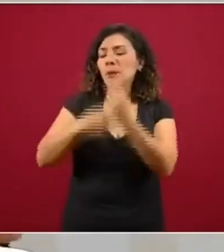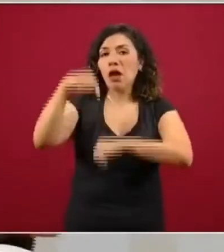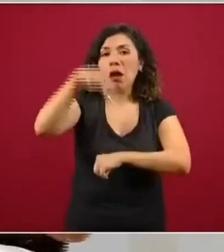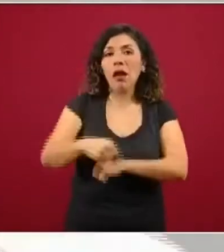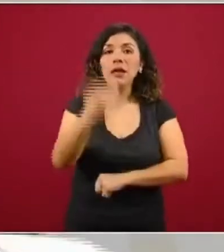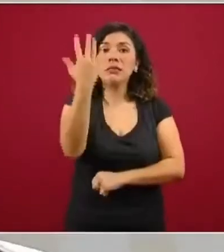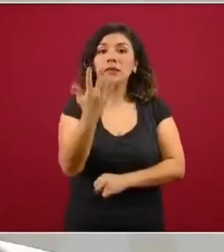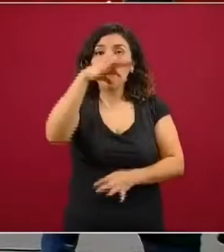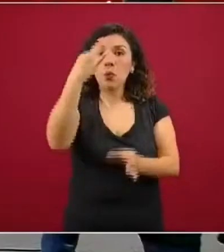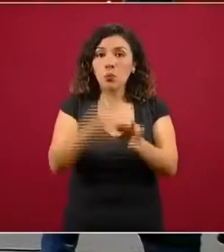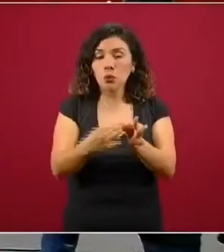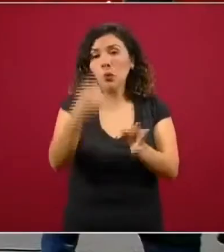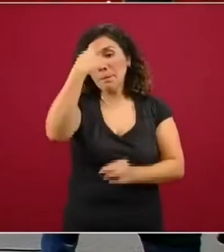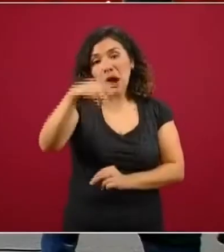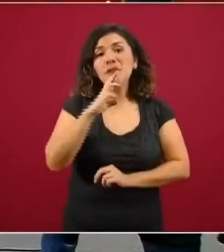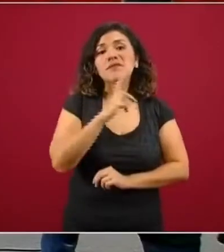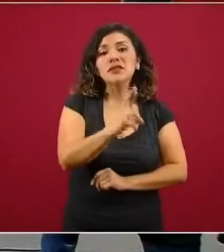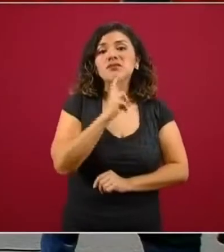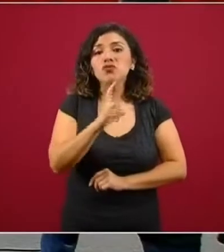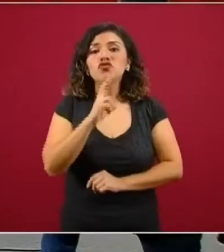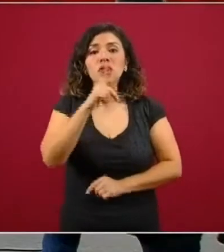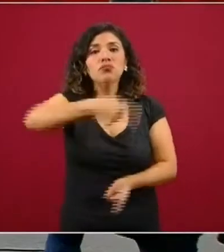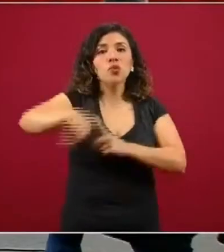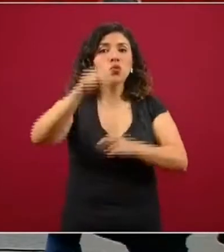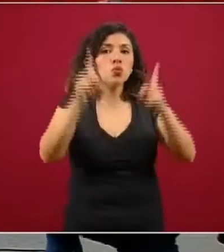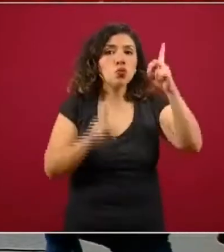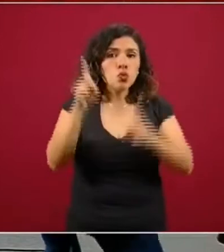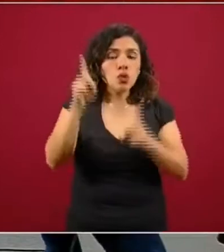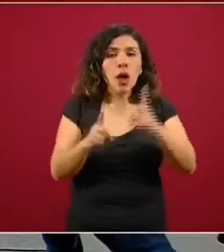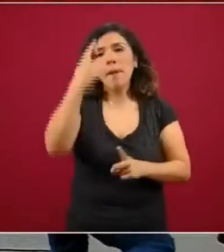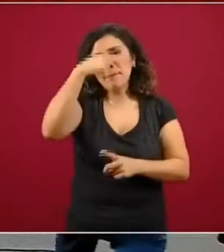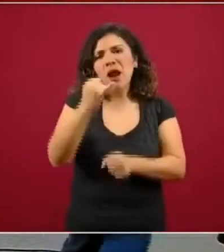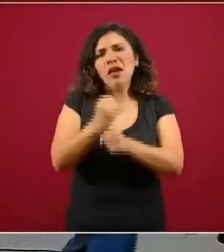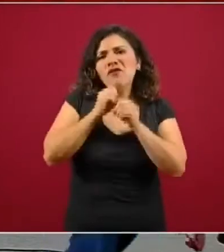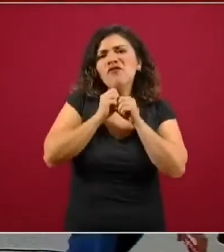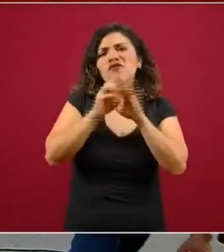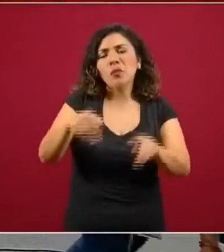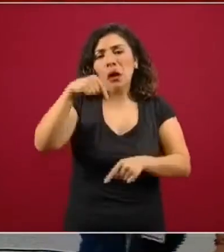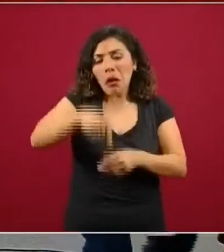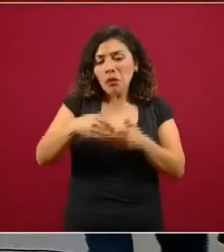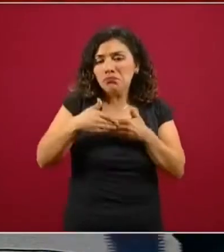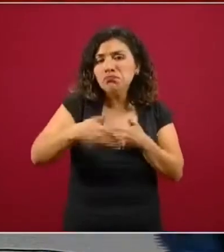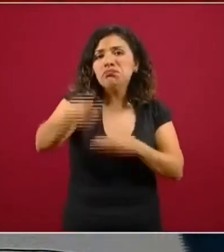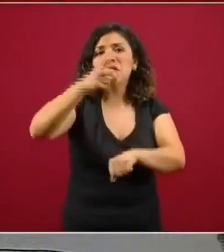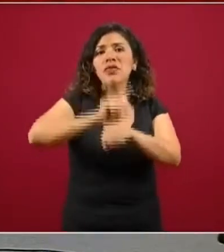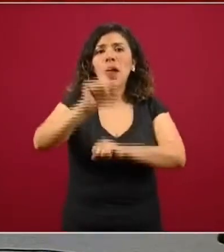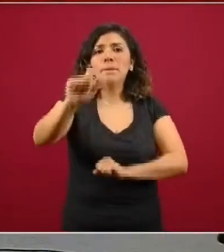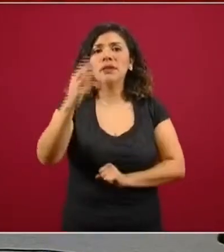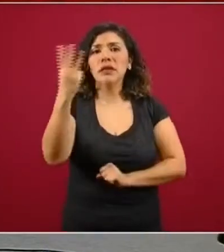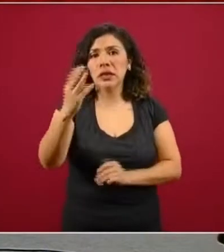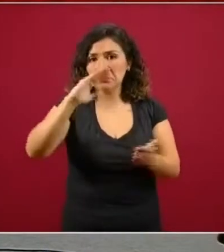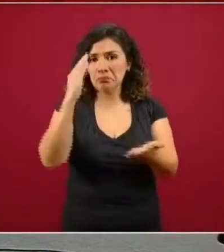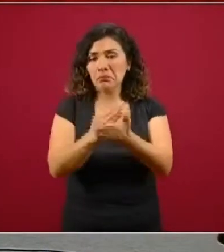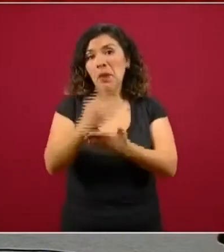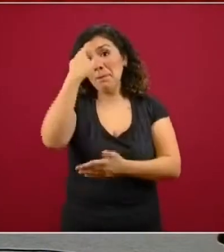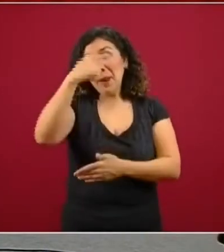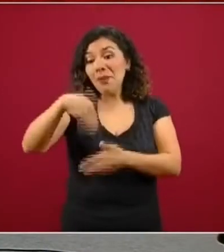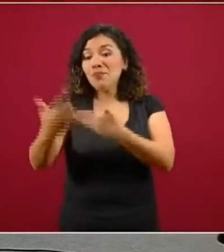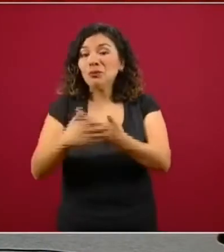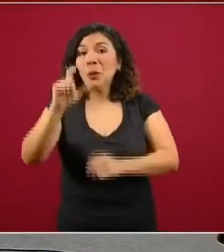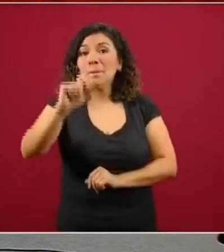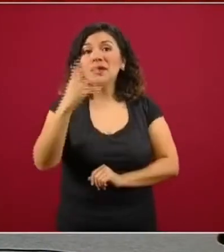de la tarde respondiendo las preguntas e informando de aquí al día 23, para que el